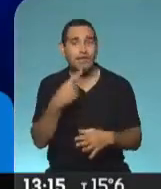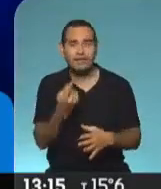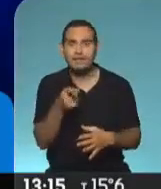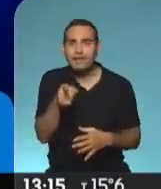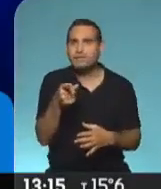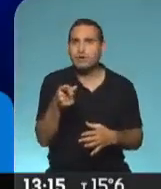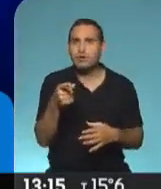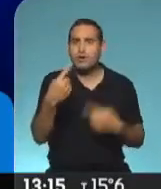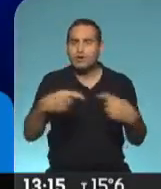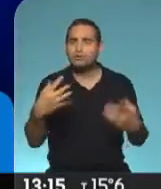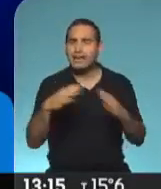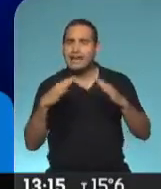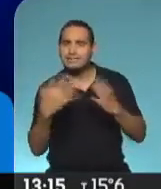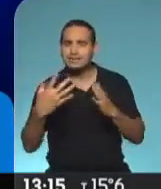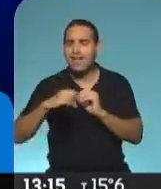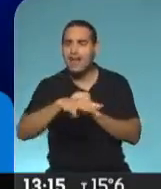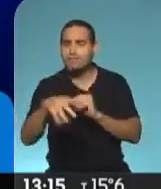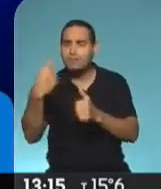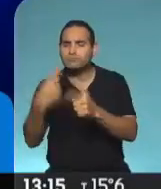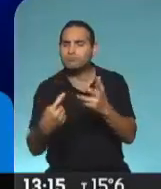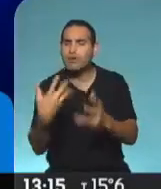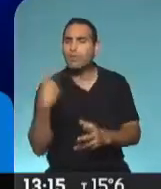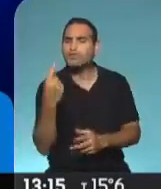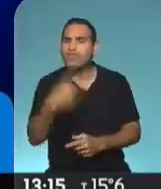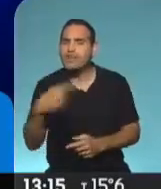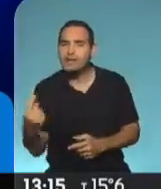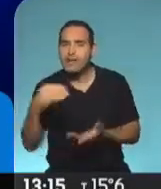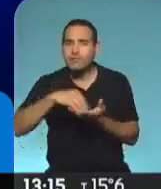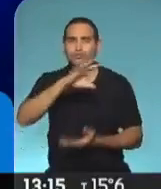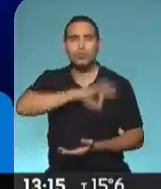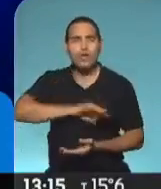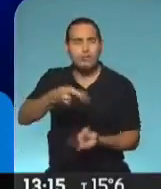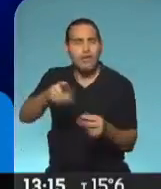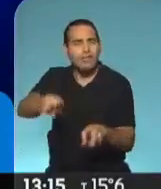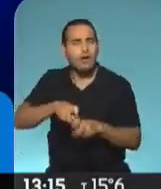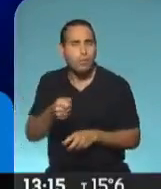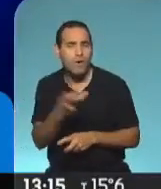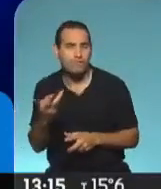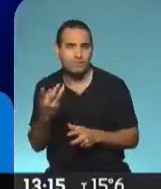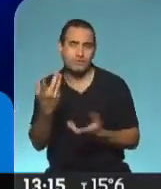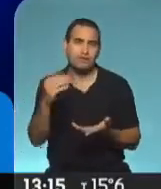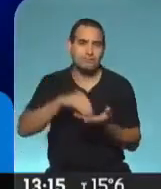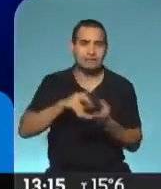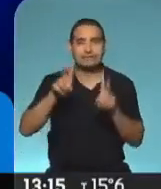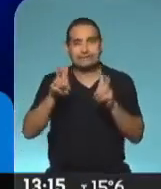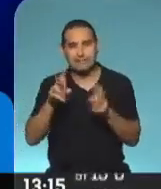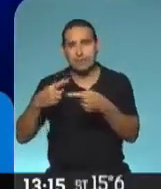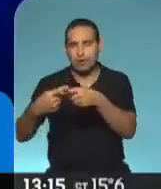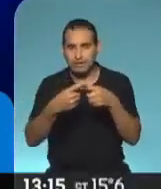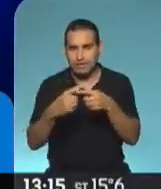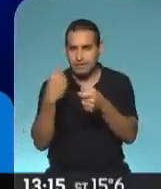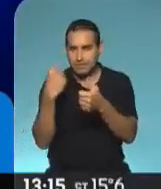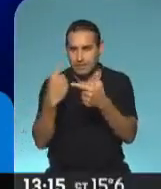sus propiedades, sus ganancias, recibos de sueldo y también temas partidarios, políticos, pero hicieron